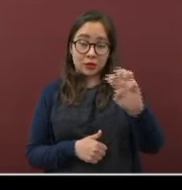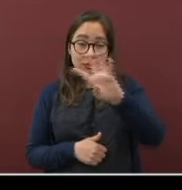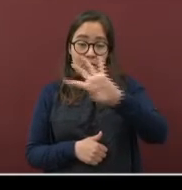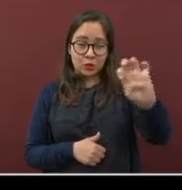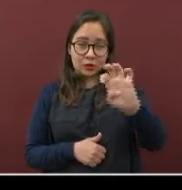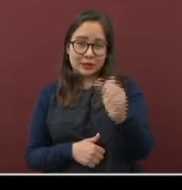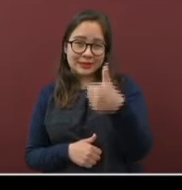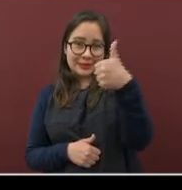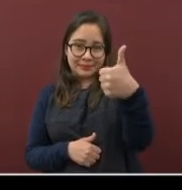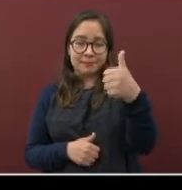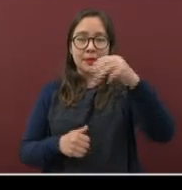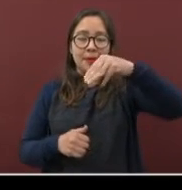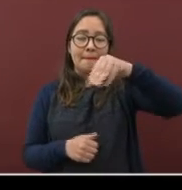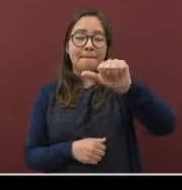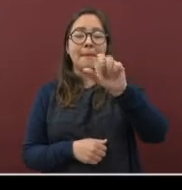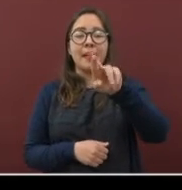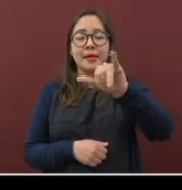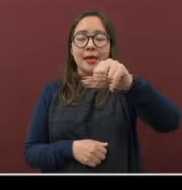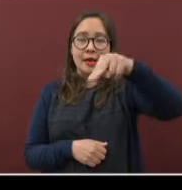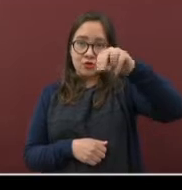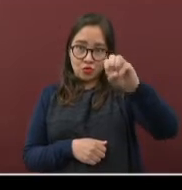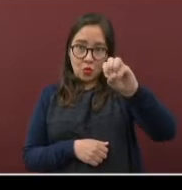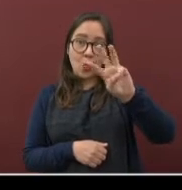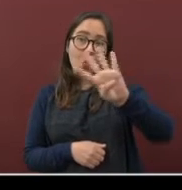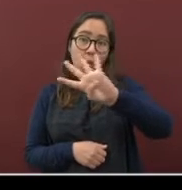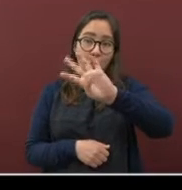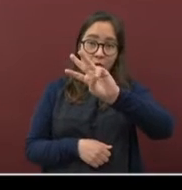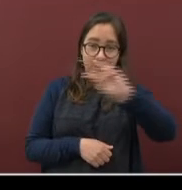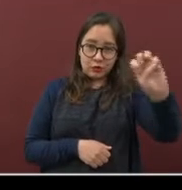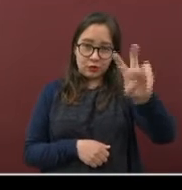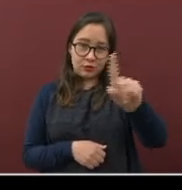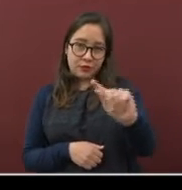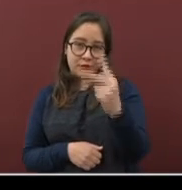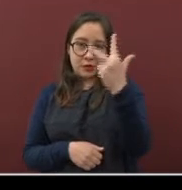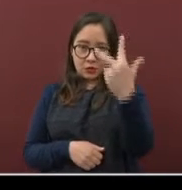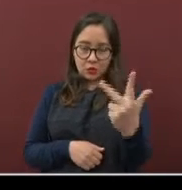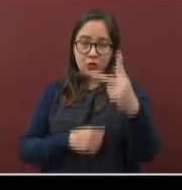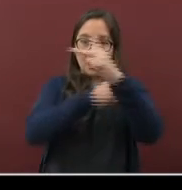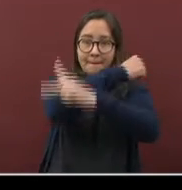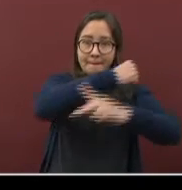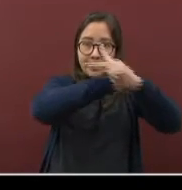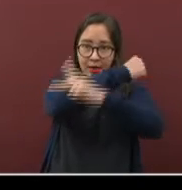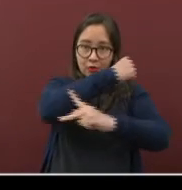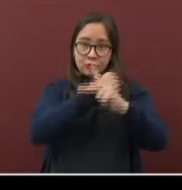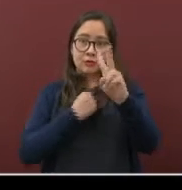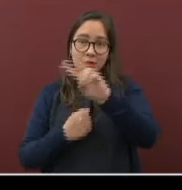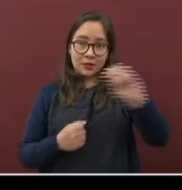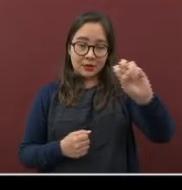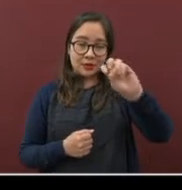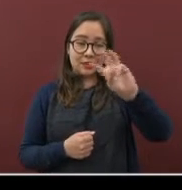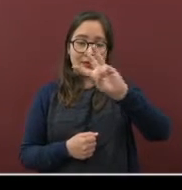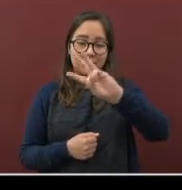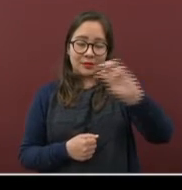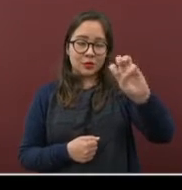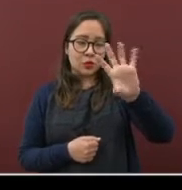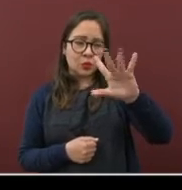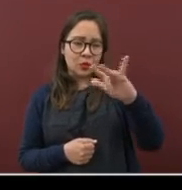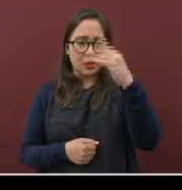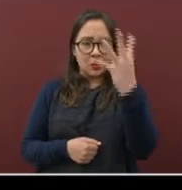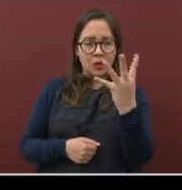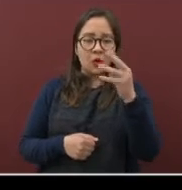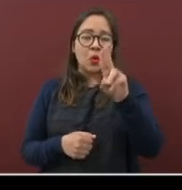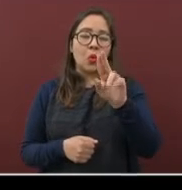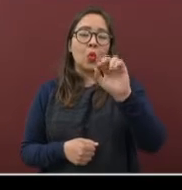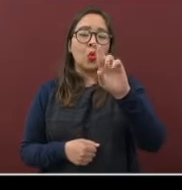mariano escobedo 378 pero te 354 úrsulo galván